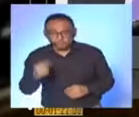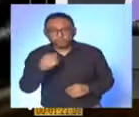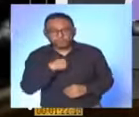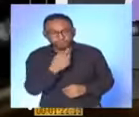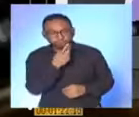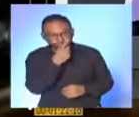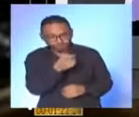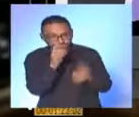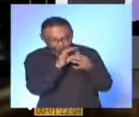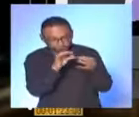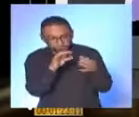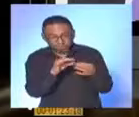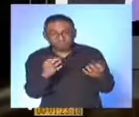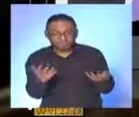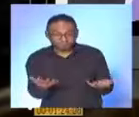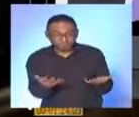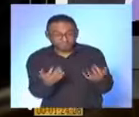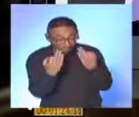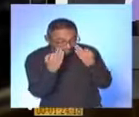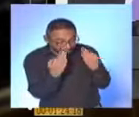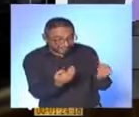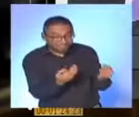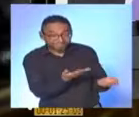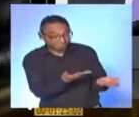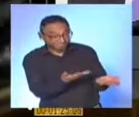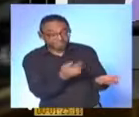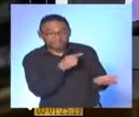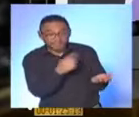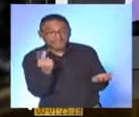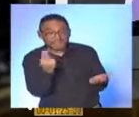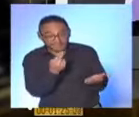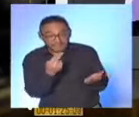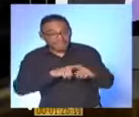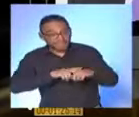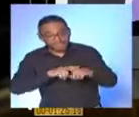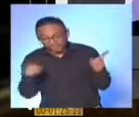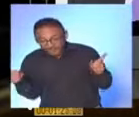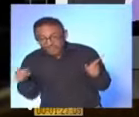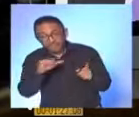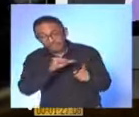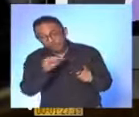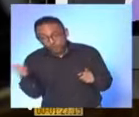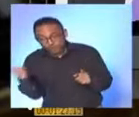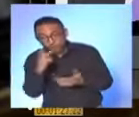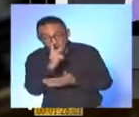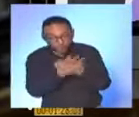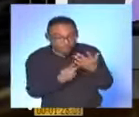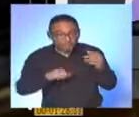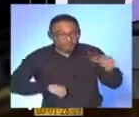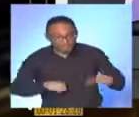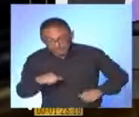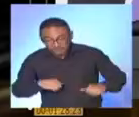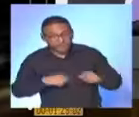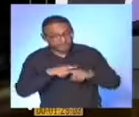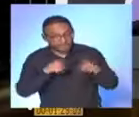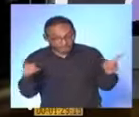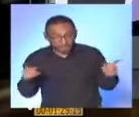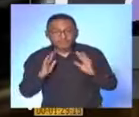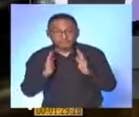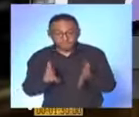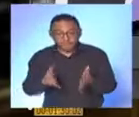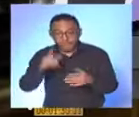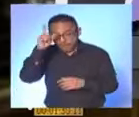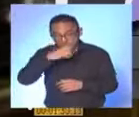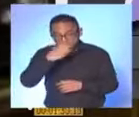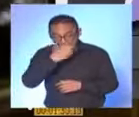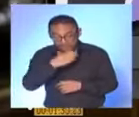bueno, pues es evidente que se tienen que tomar medidas diferentes. Entonces Lázaro ya esta semana va a